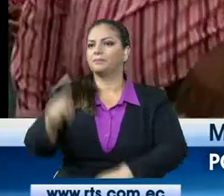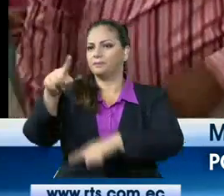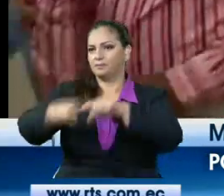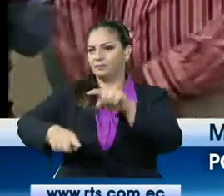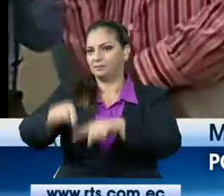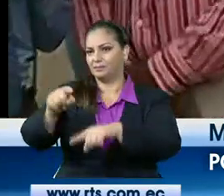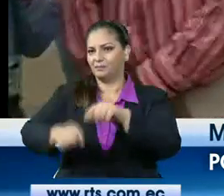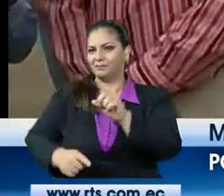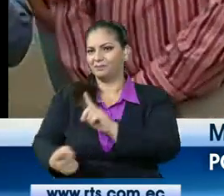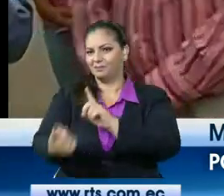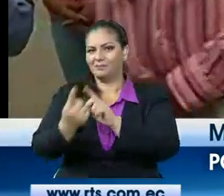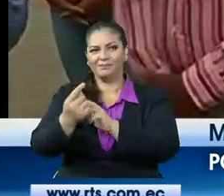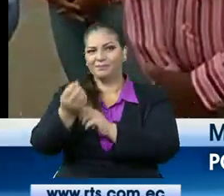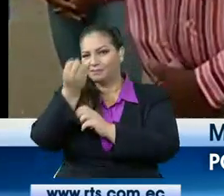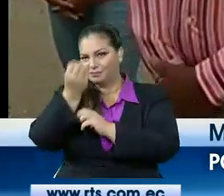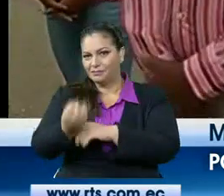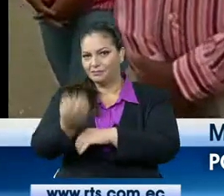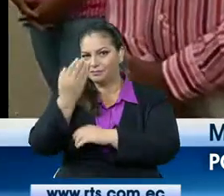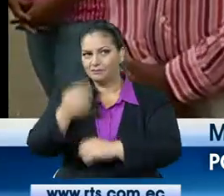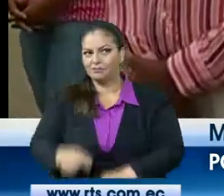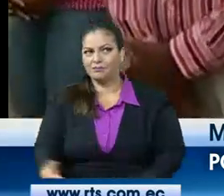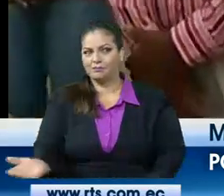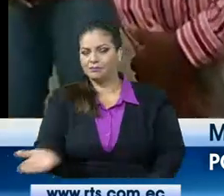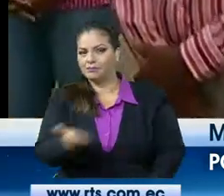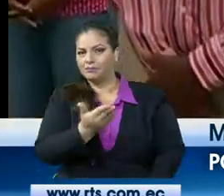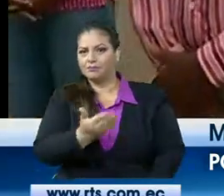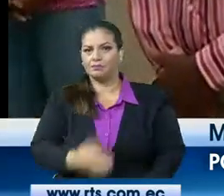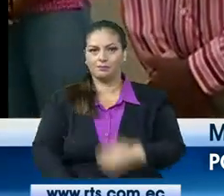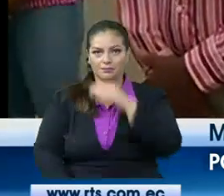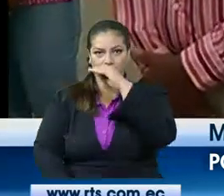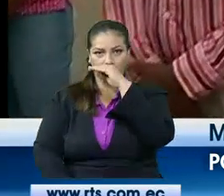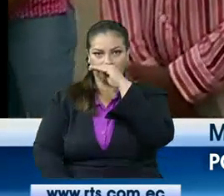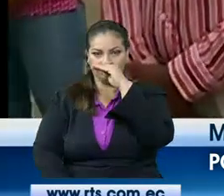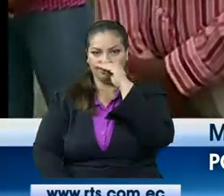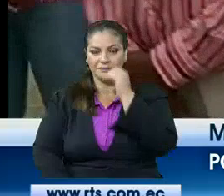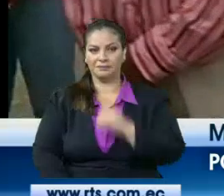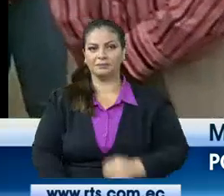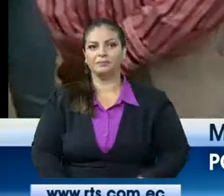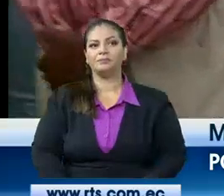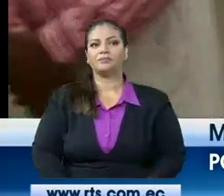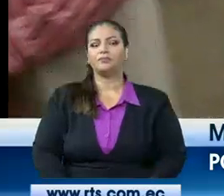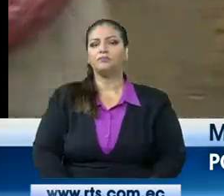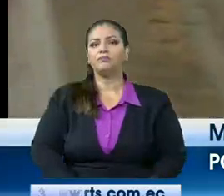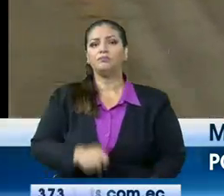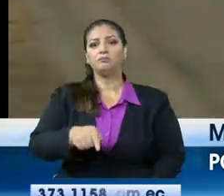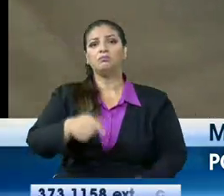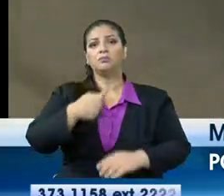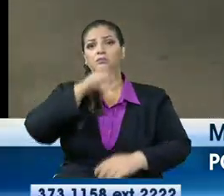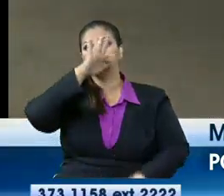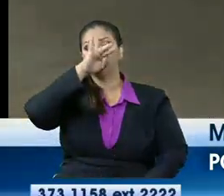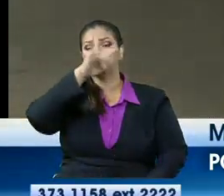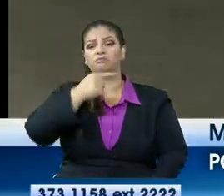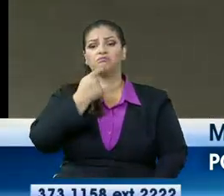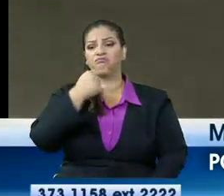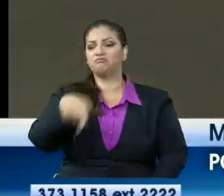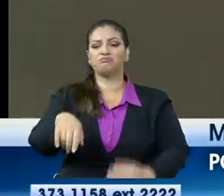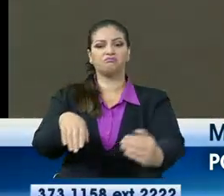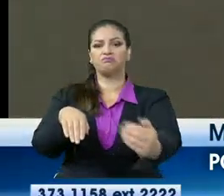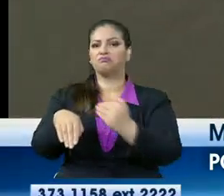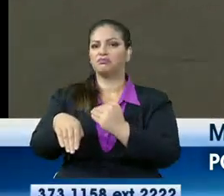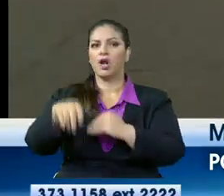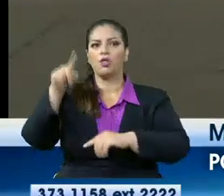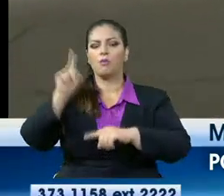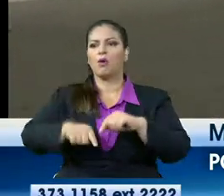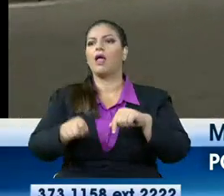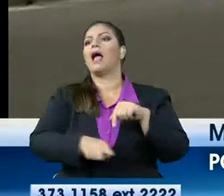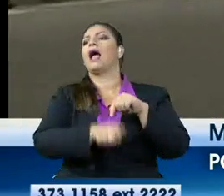dejó la calle que está junto a la Tihuinza como una ruta de ingreso. ¿Esto para ustedes consideran que de pronto no es lo conveniente?